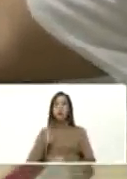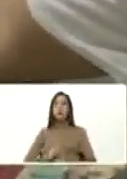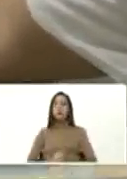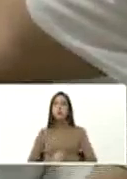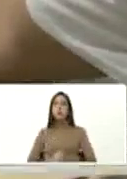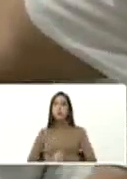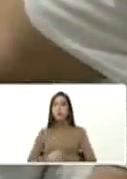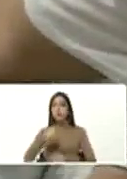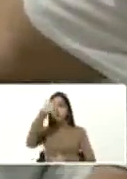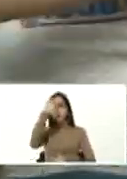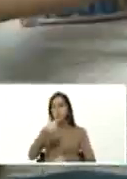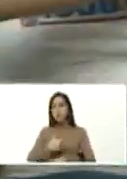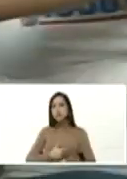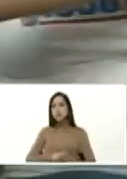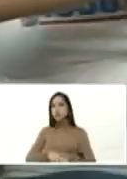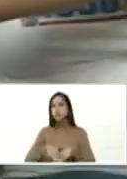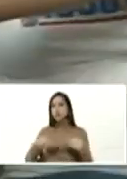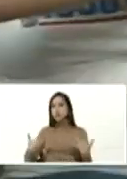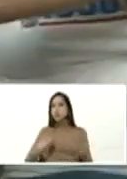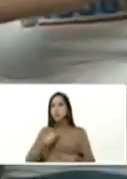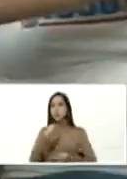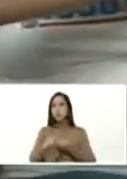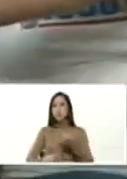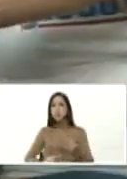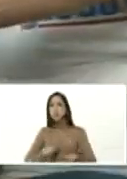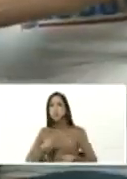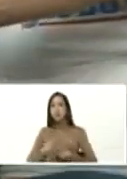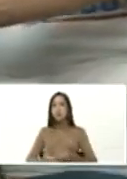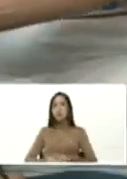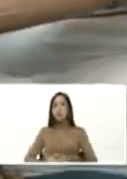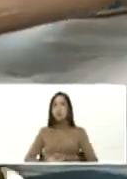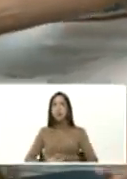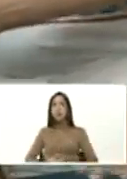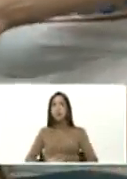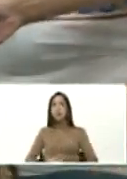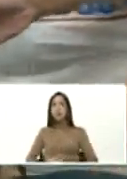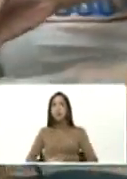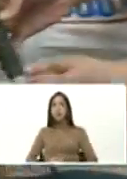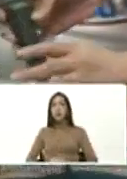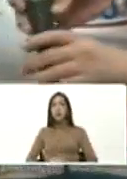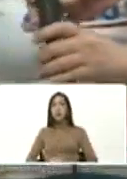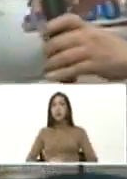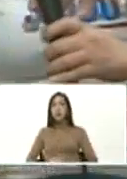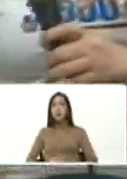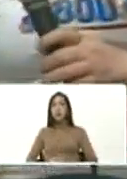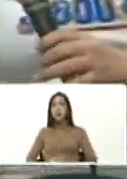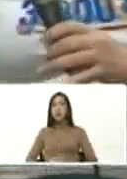mujer, soy así, ¿qué puedo hacer? Bravo,